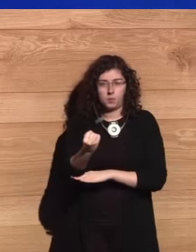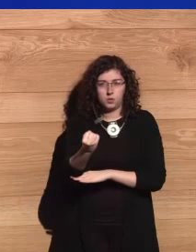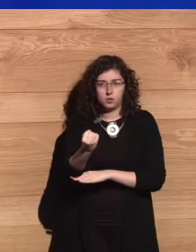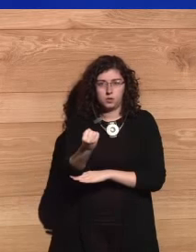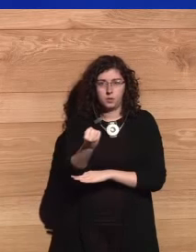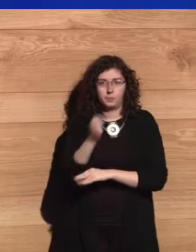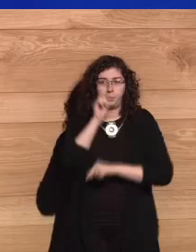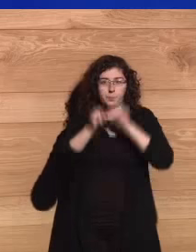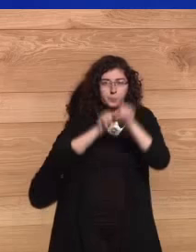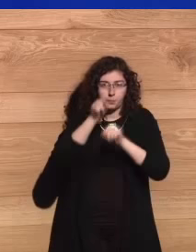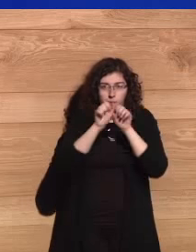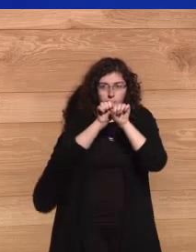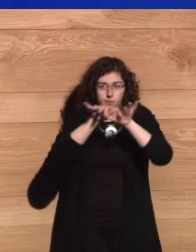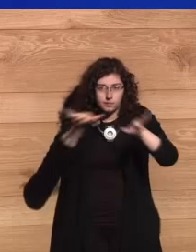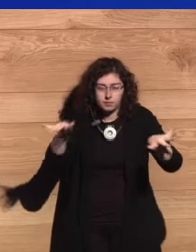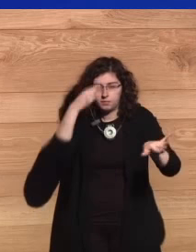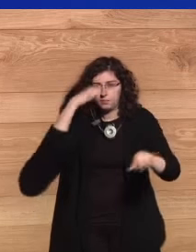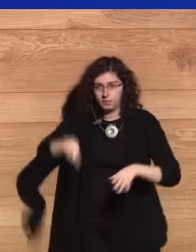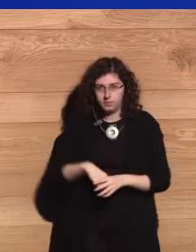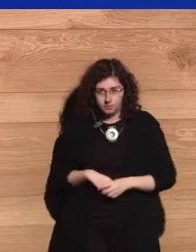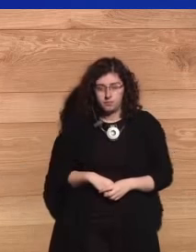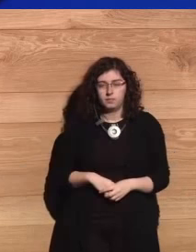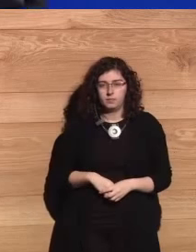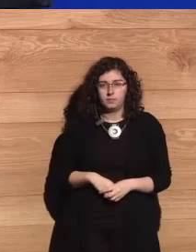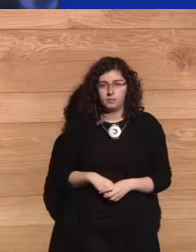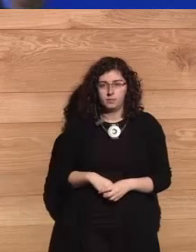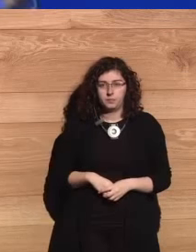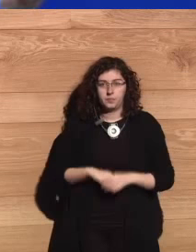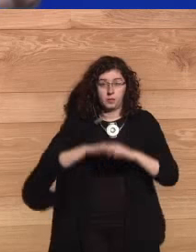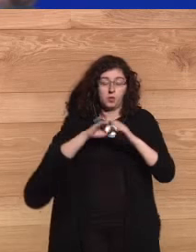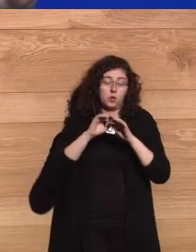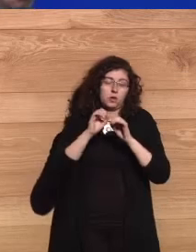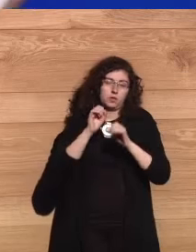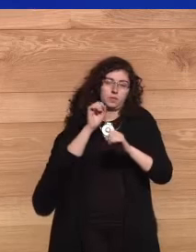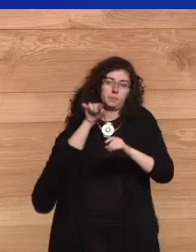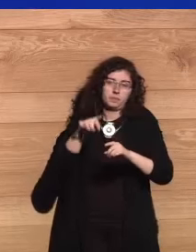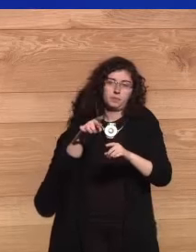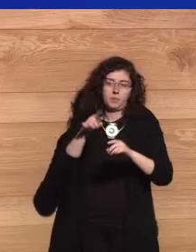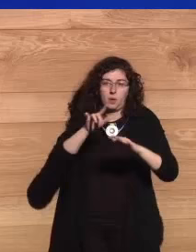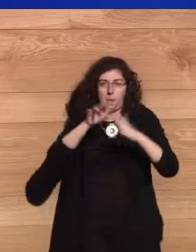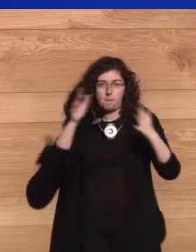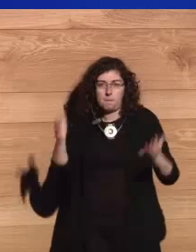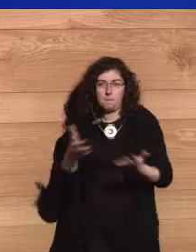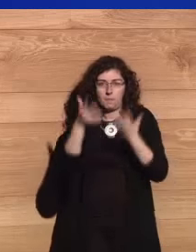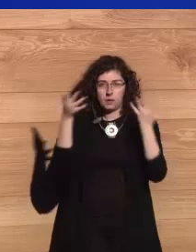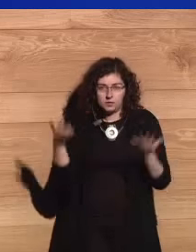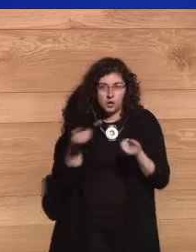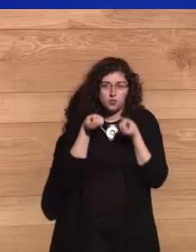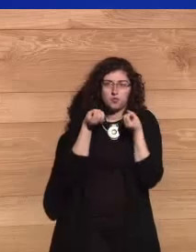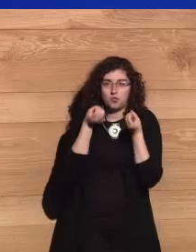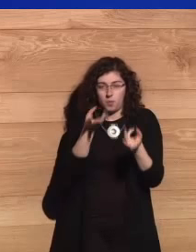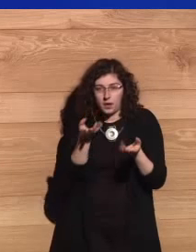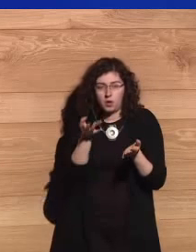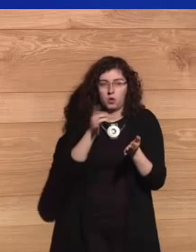las emisiones de gases de efecto invernadero. Tras lo inmaterial de lo numérico, de